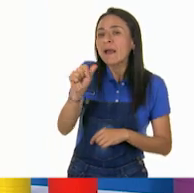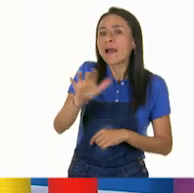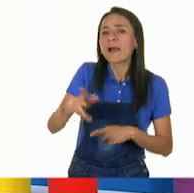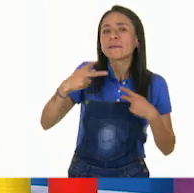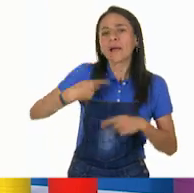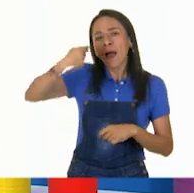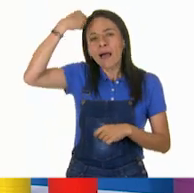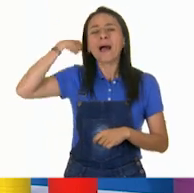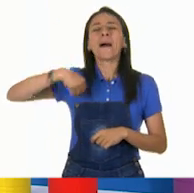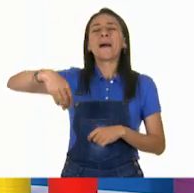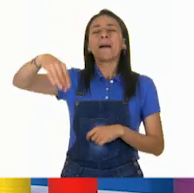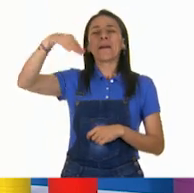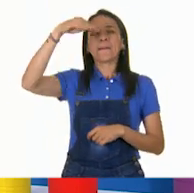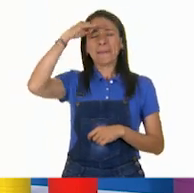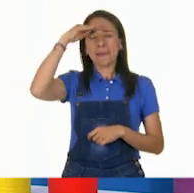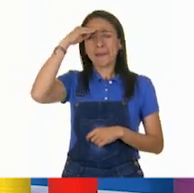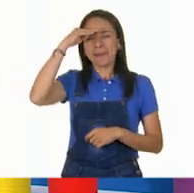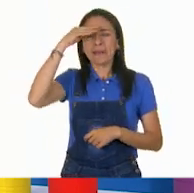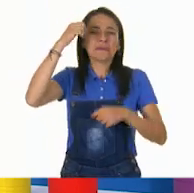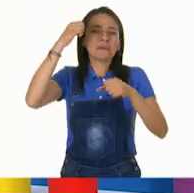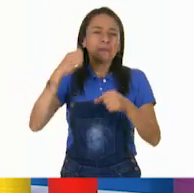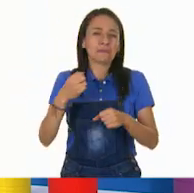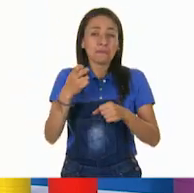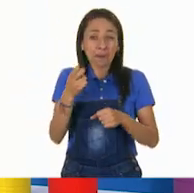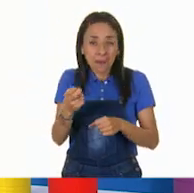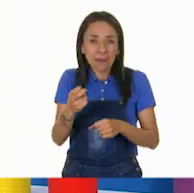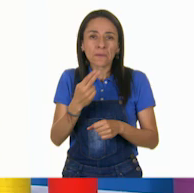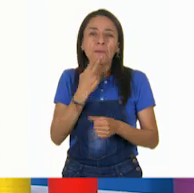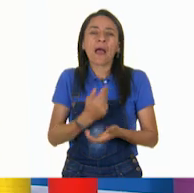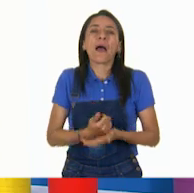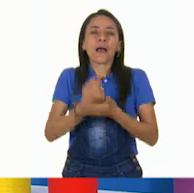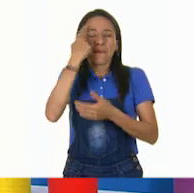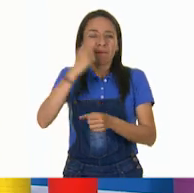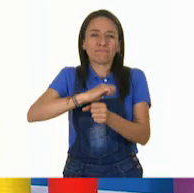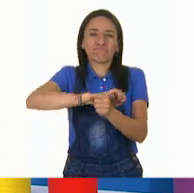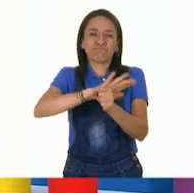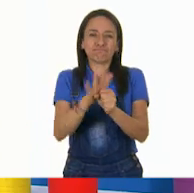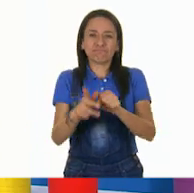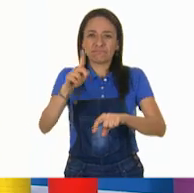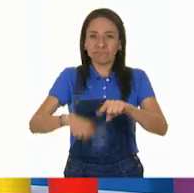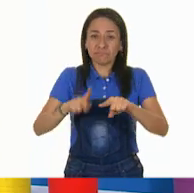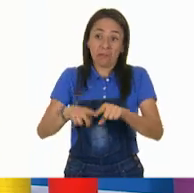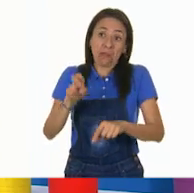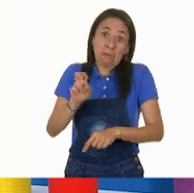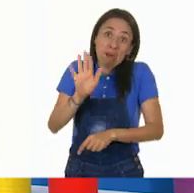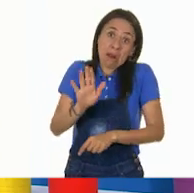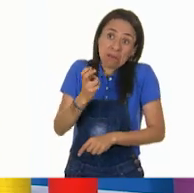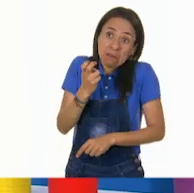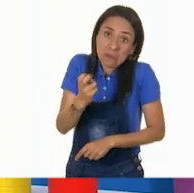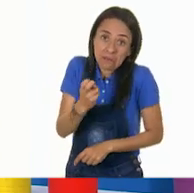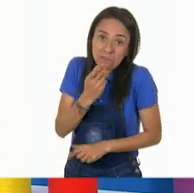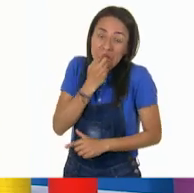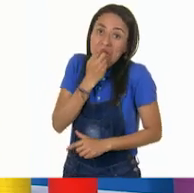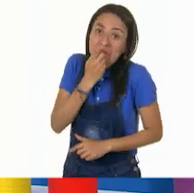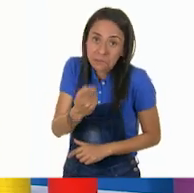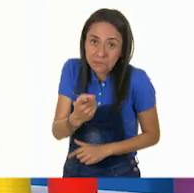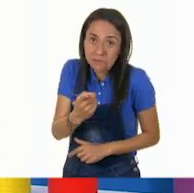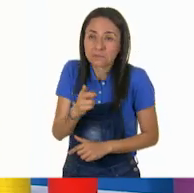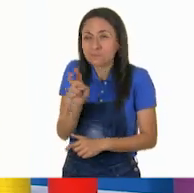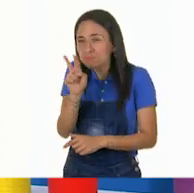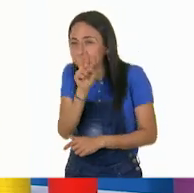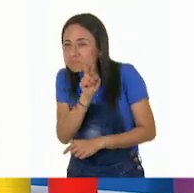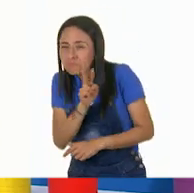este producto puede eliminar el coronavirus al menos eso parece indicar la ilustración pero en una revisión más